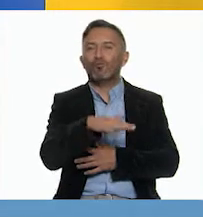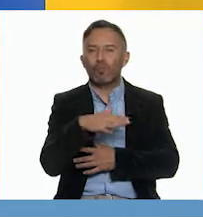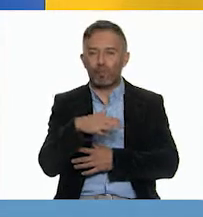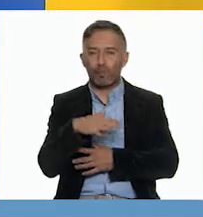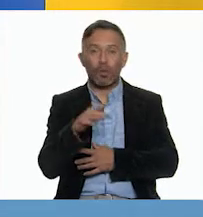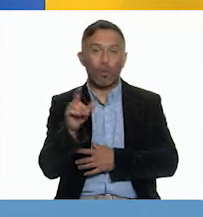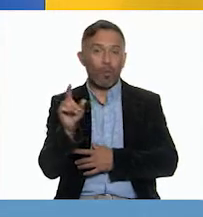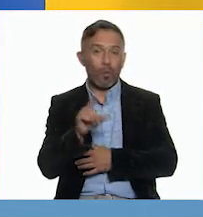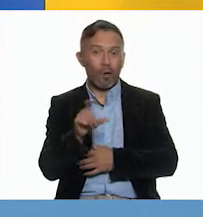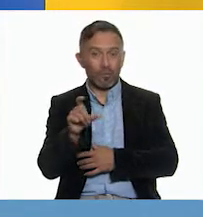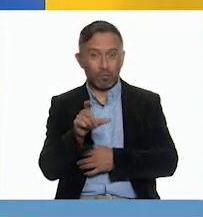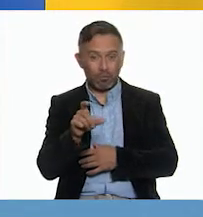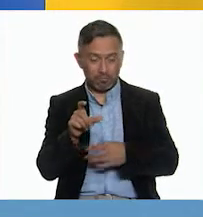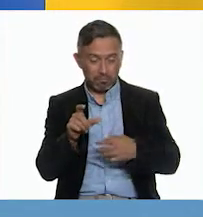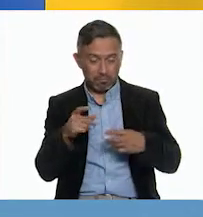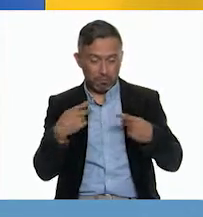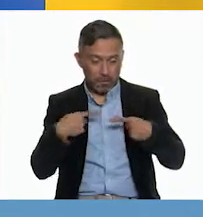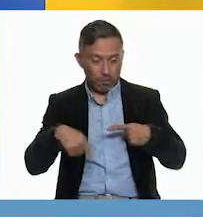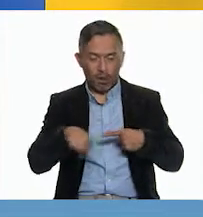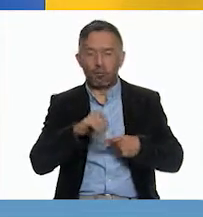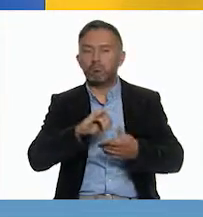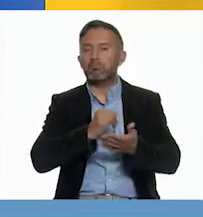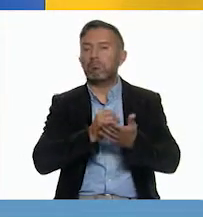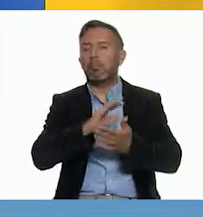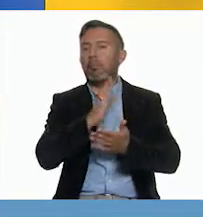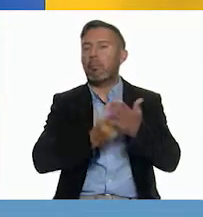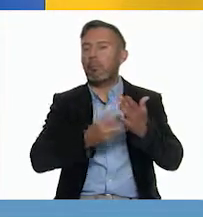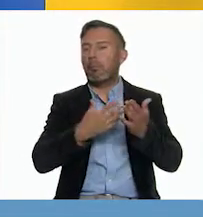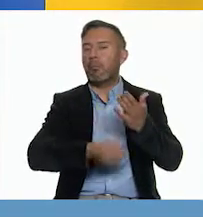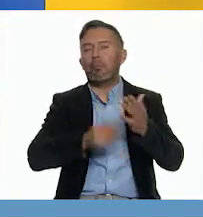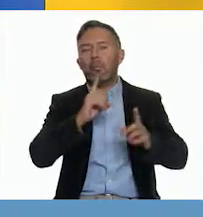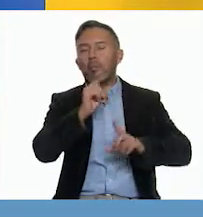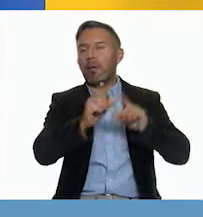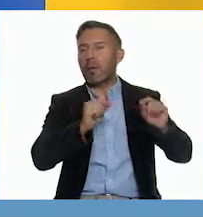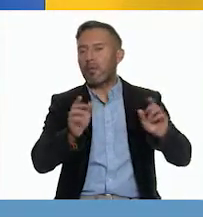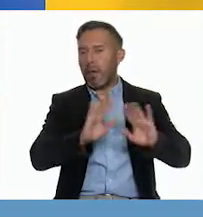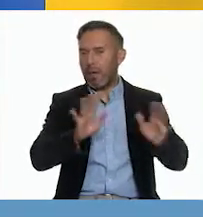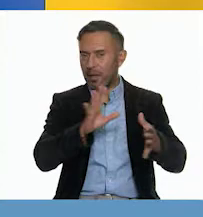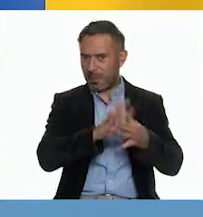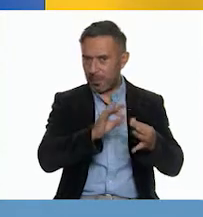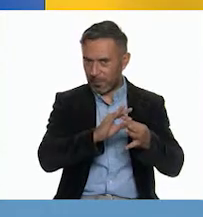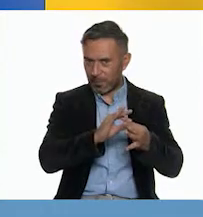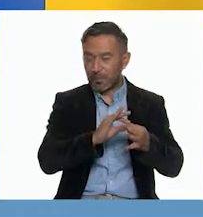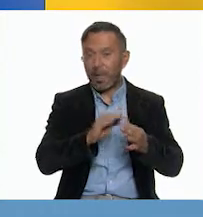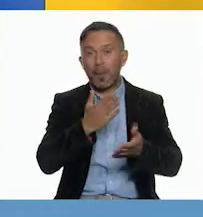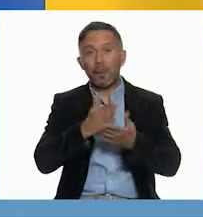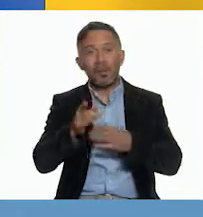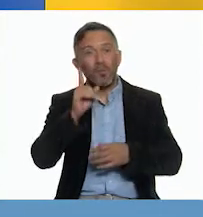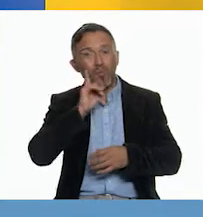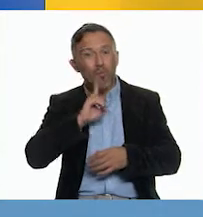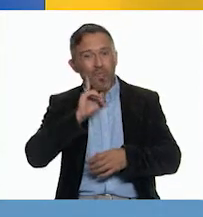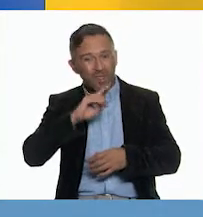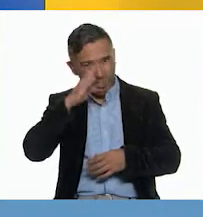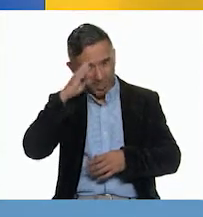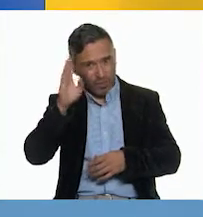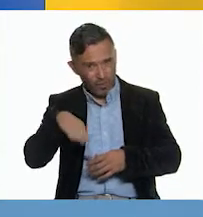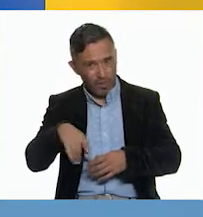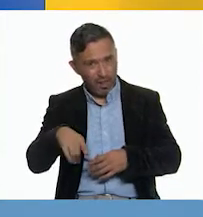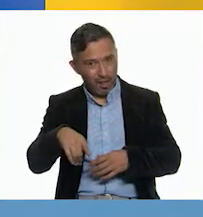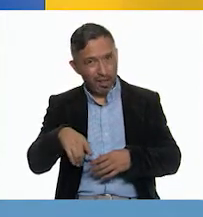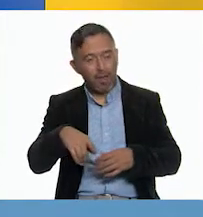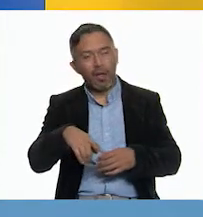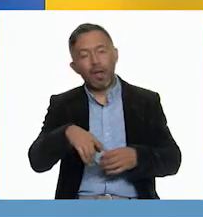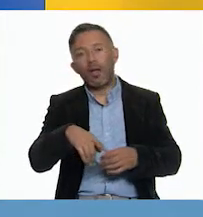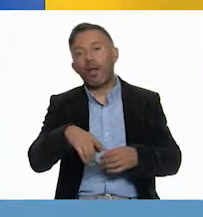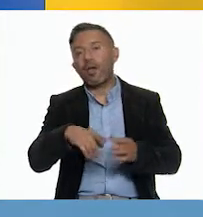los habitantes deciden marcharse. Y también hablamos de la muralla que construyó la señora cuando los habitantes